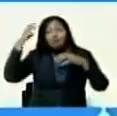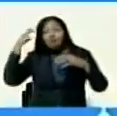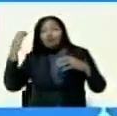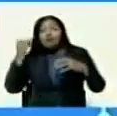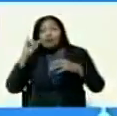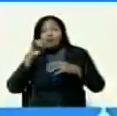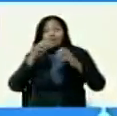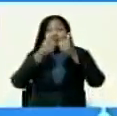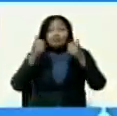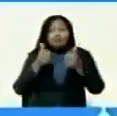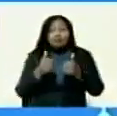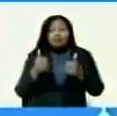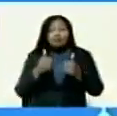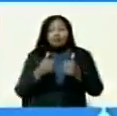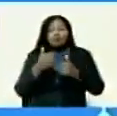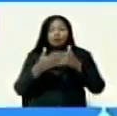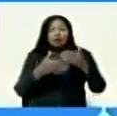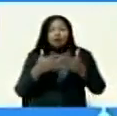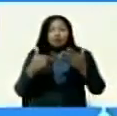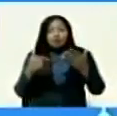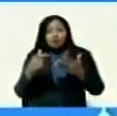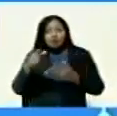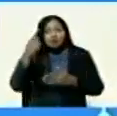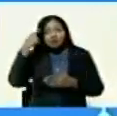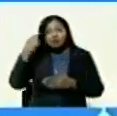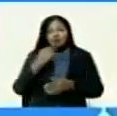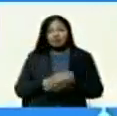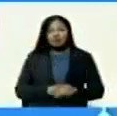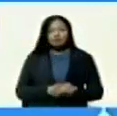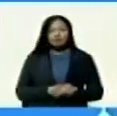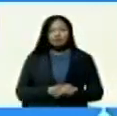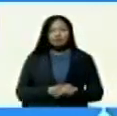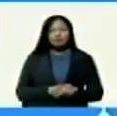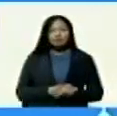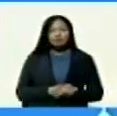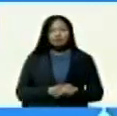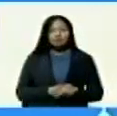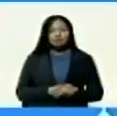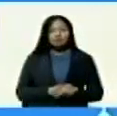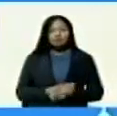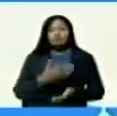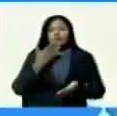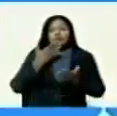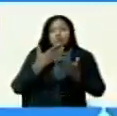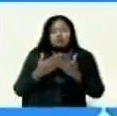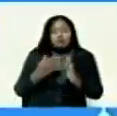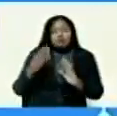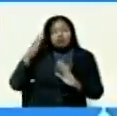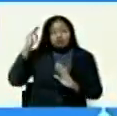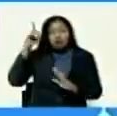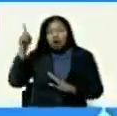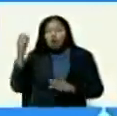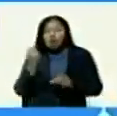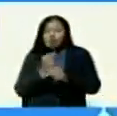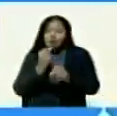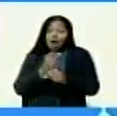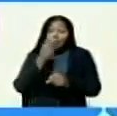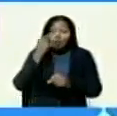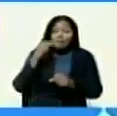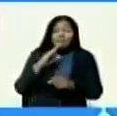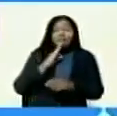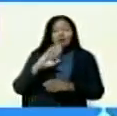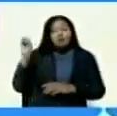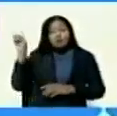las operaciones en curso de ese día. Afortunadamente, gracias a los trabajadores del Banco